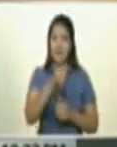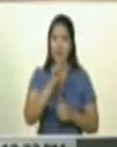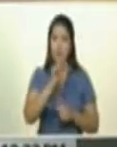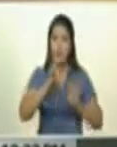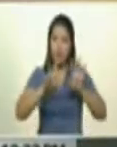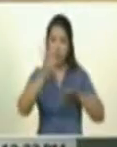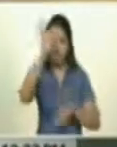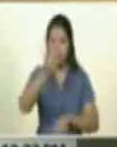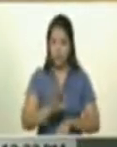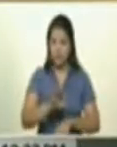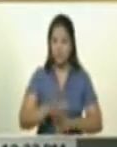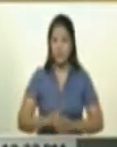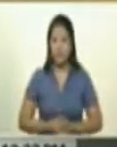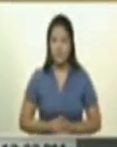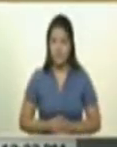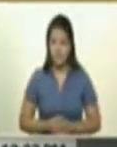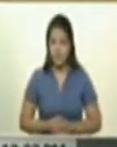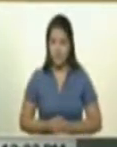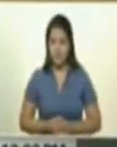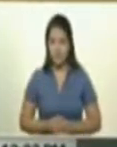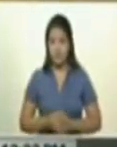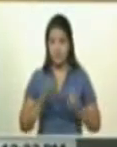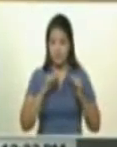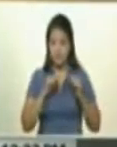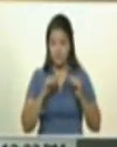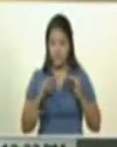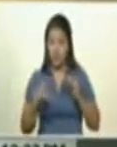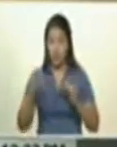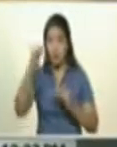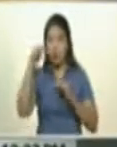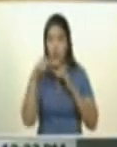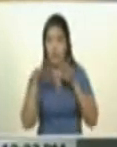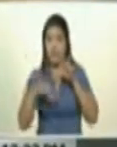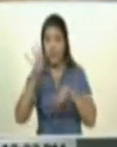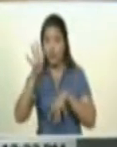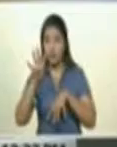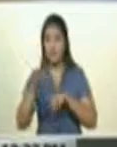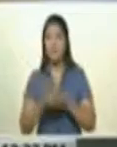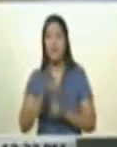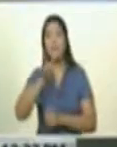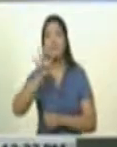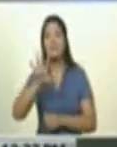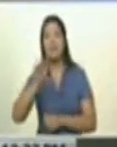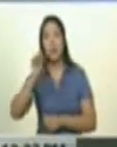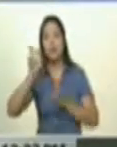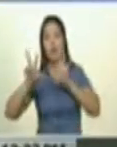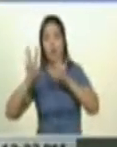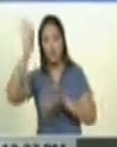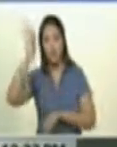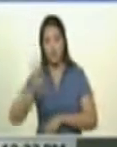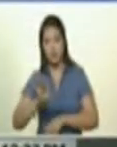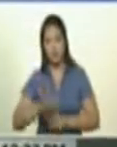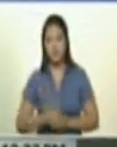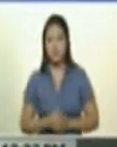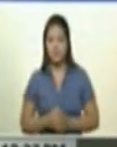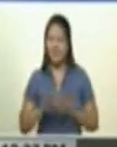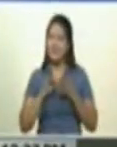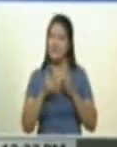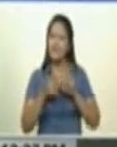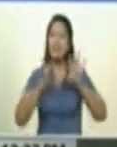2.517.220, que representaba el 10.8%. En 2014 el porcentaje llegó a 25.8%, que equivale